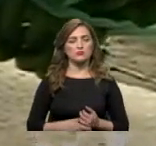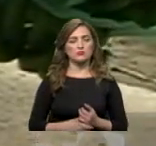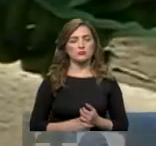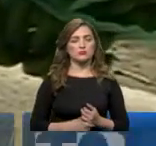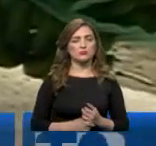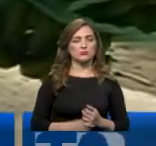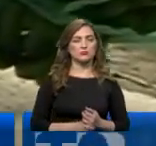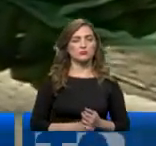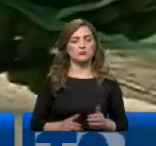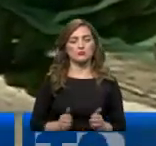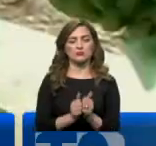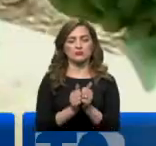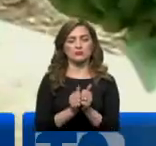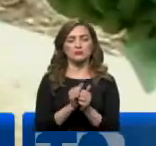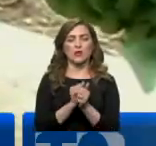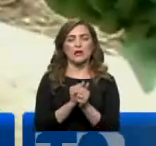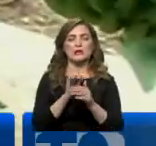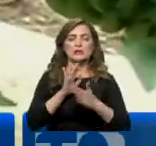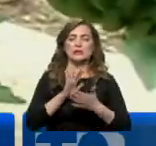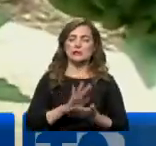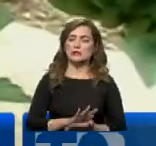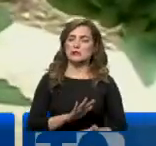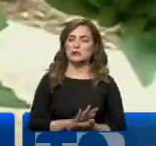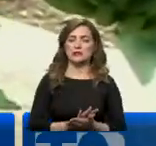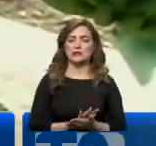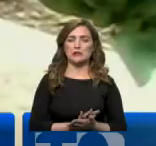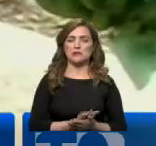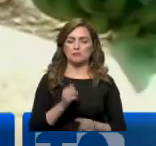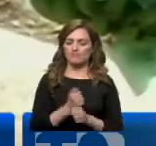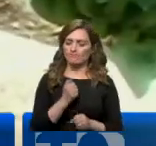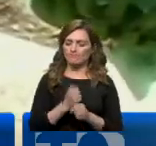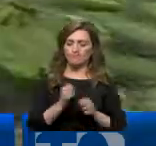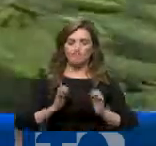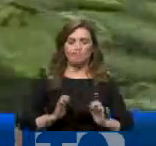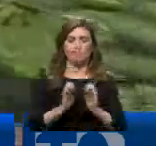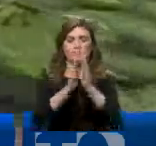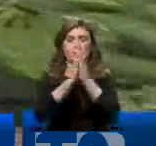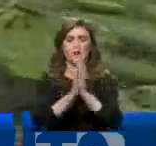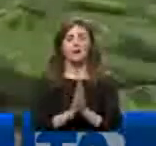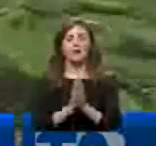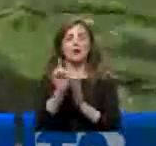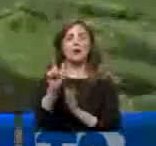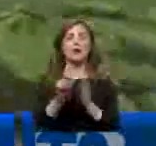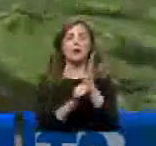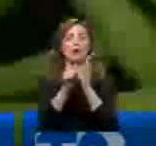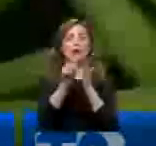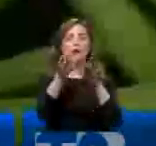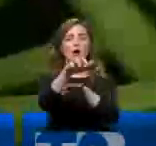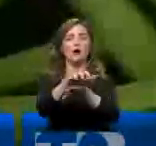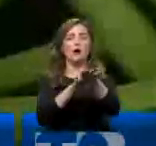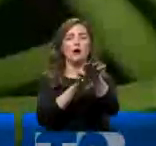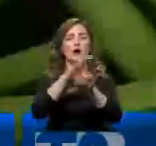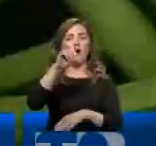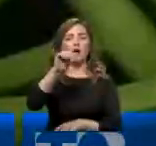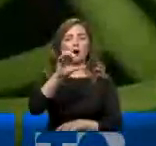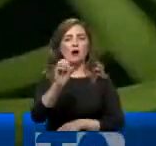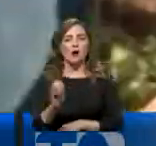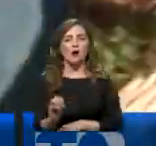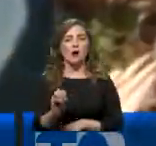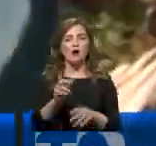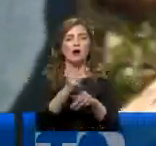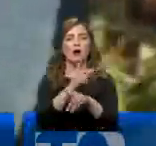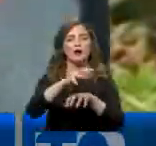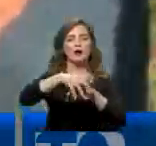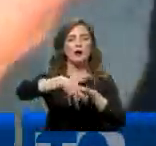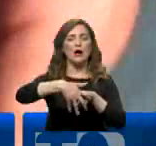Unión, calma y sobre todo acción es lo que pidió el ministro de Agricultura Javier Lasso a los productores ecuatorianos de banano, que han manifestado su preocupación